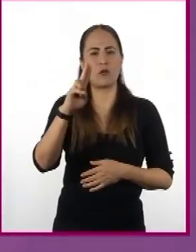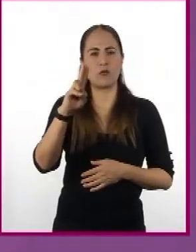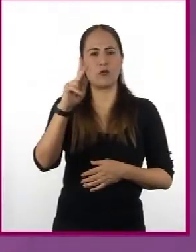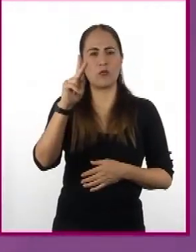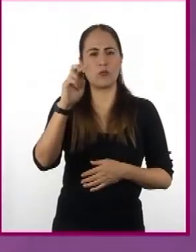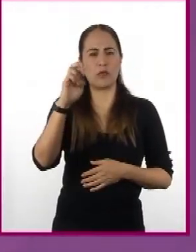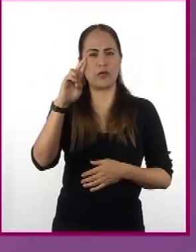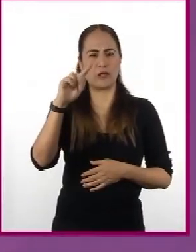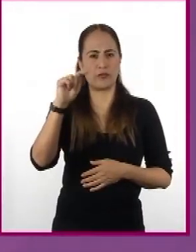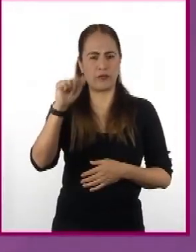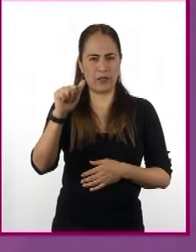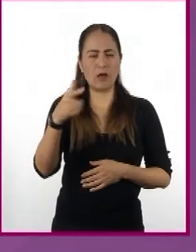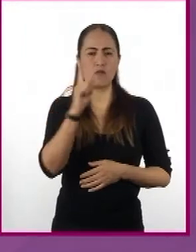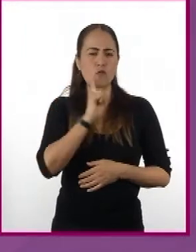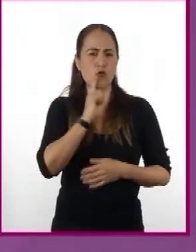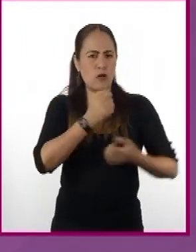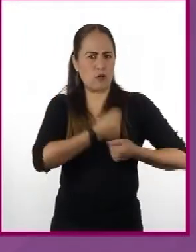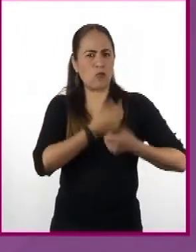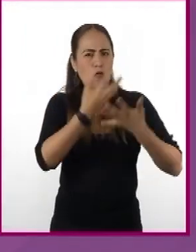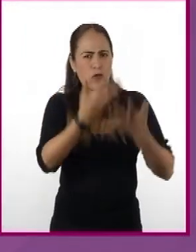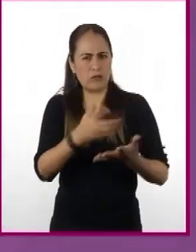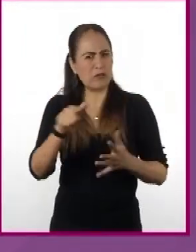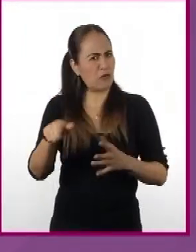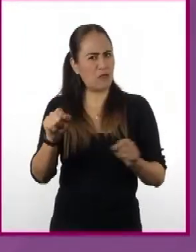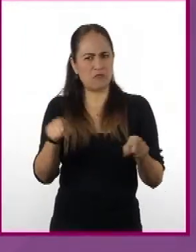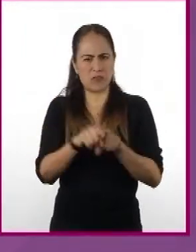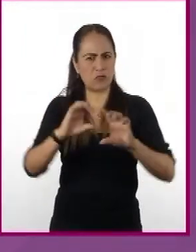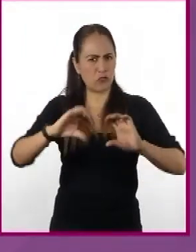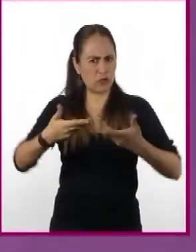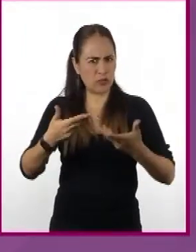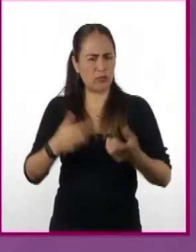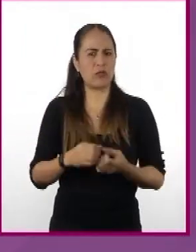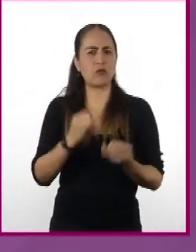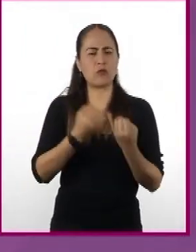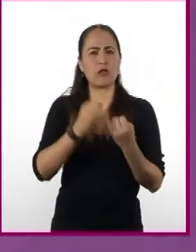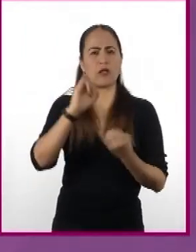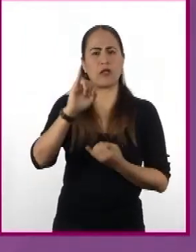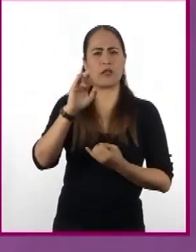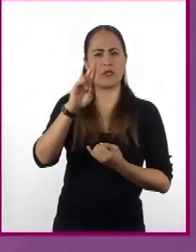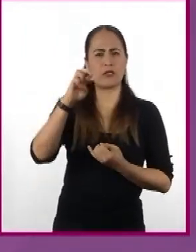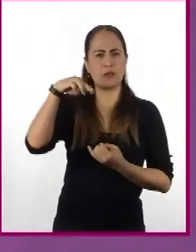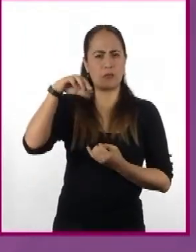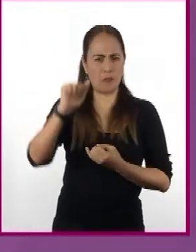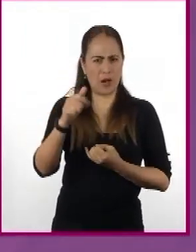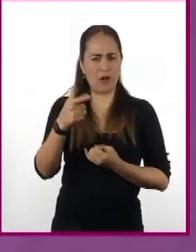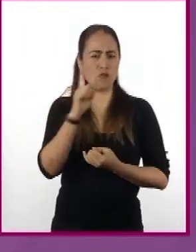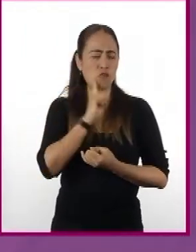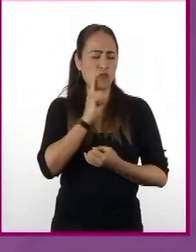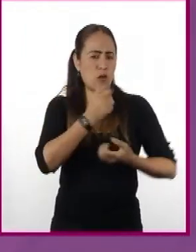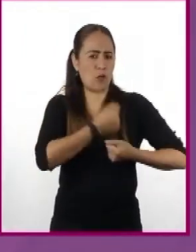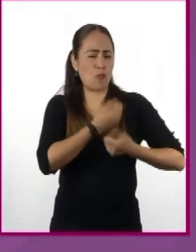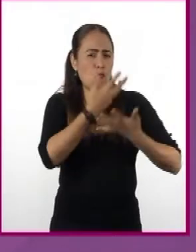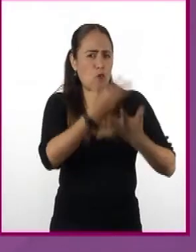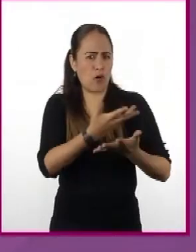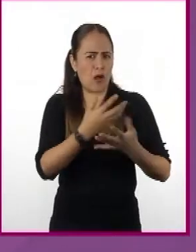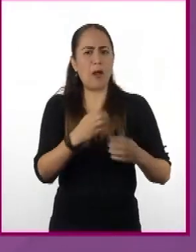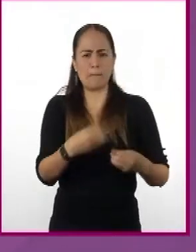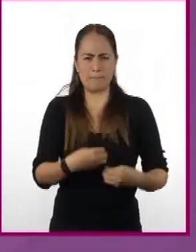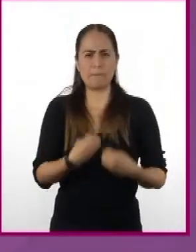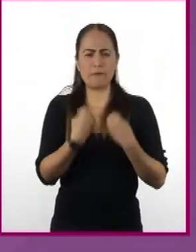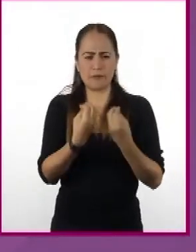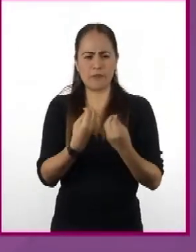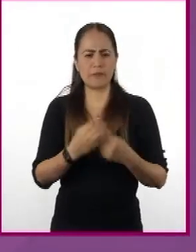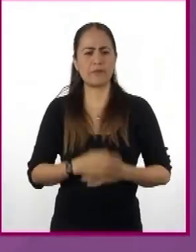Bautista, poeta tzotzil de Chiapas, e Irma Pineda, poeta vinizá